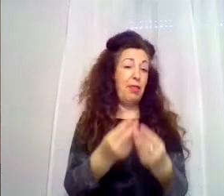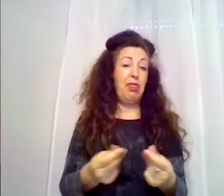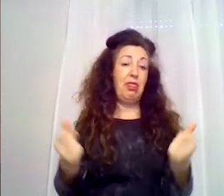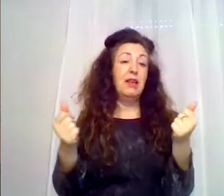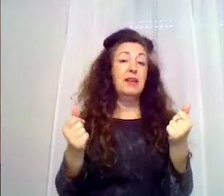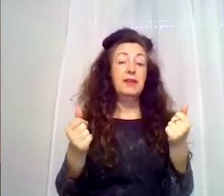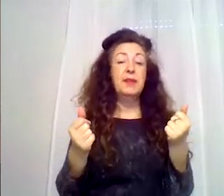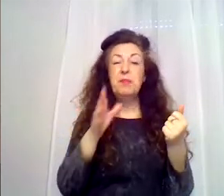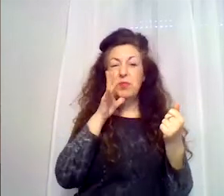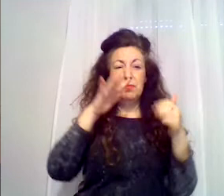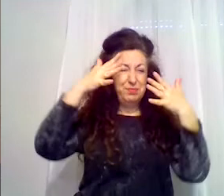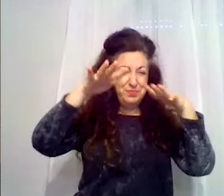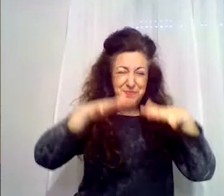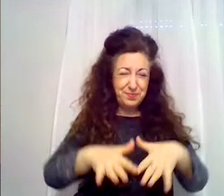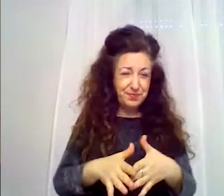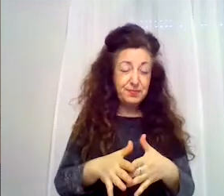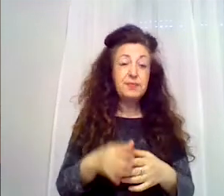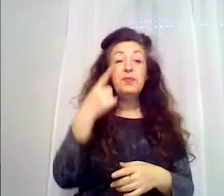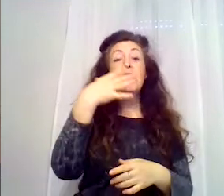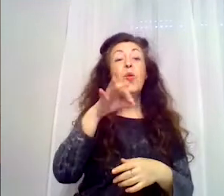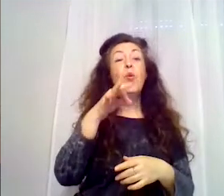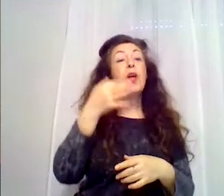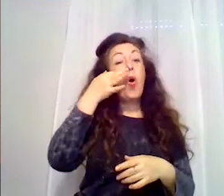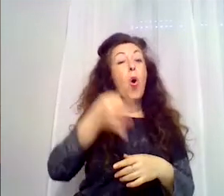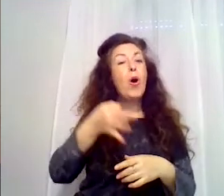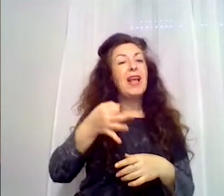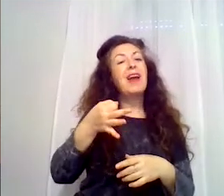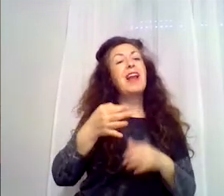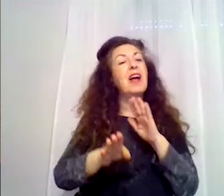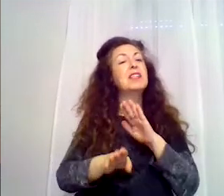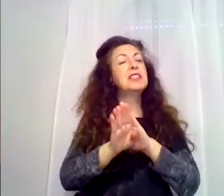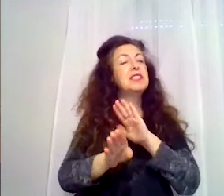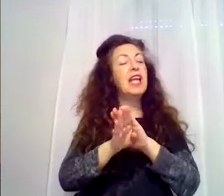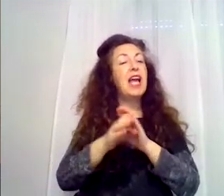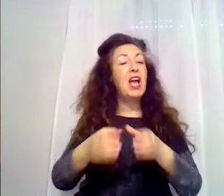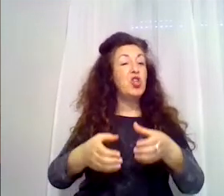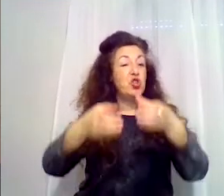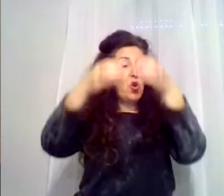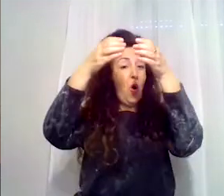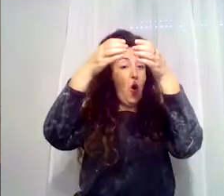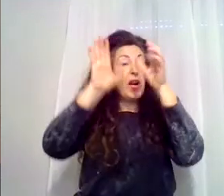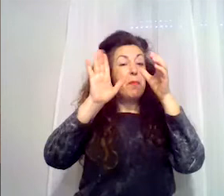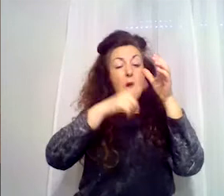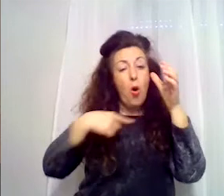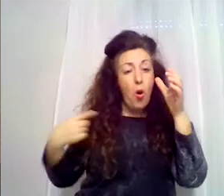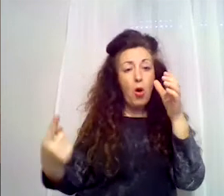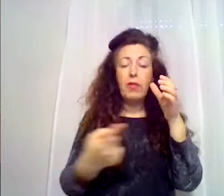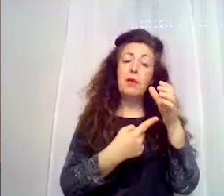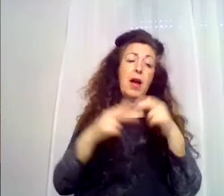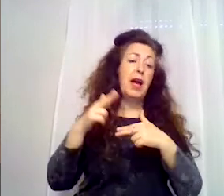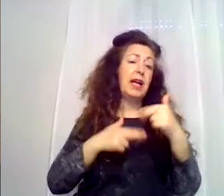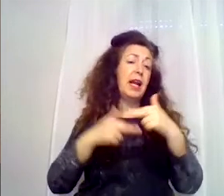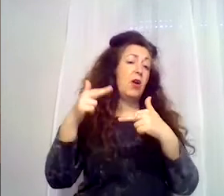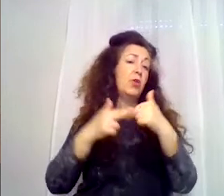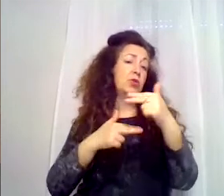este importante artista isabelino, ¿no? No, estas son unas imágenes del interior del jardín de la